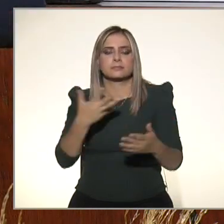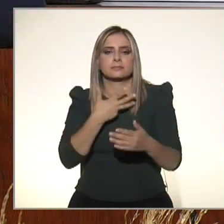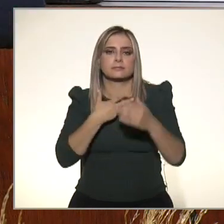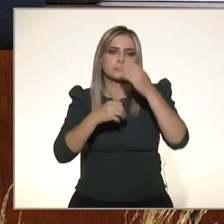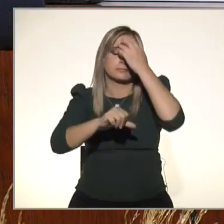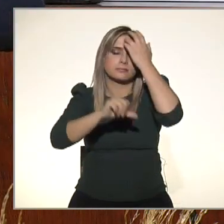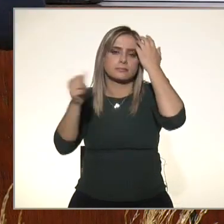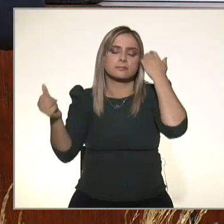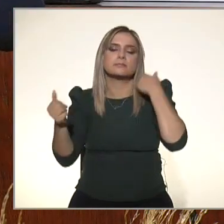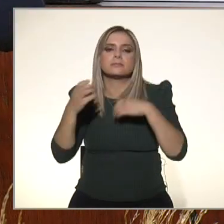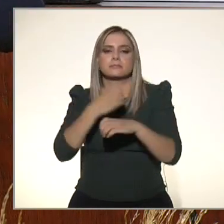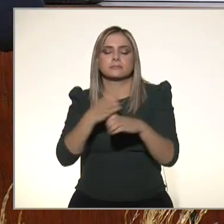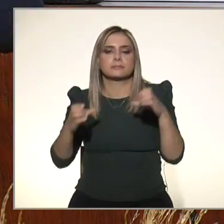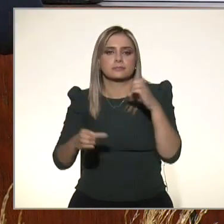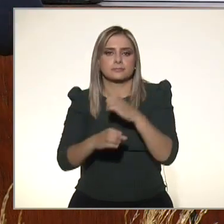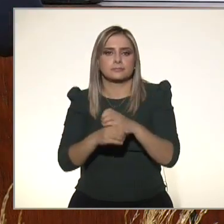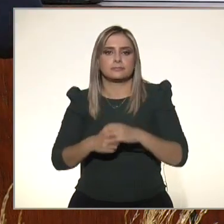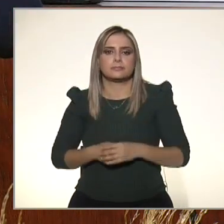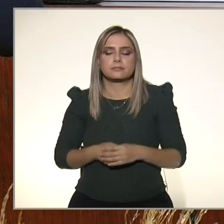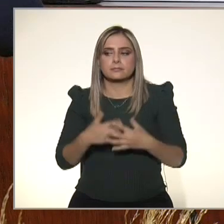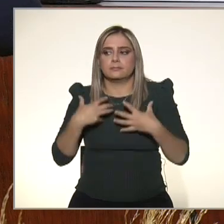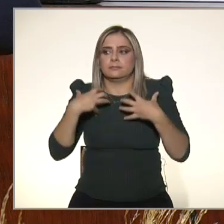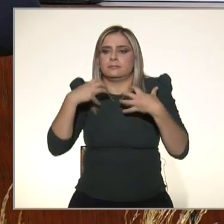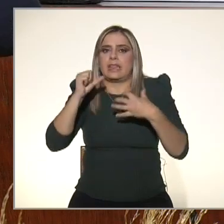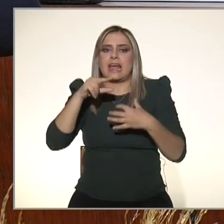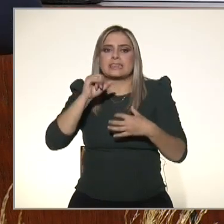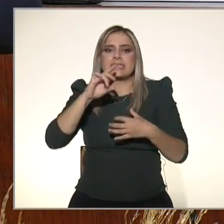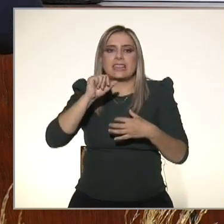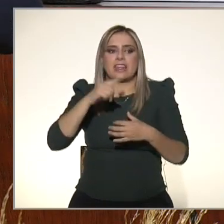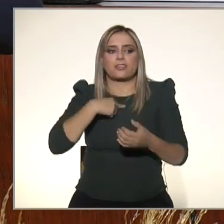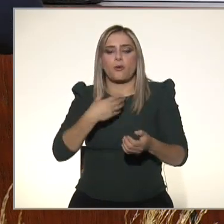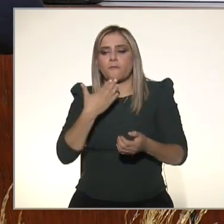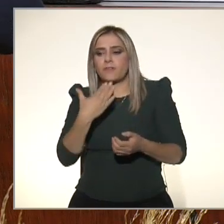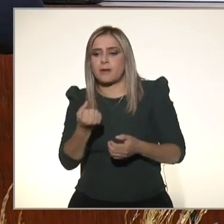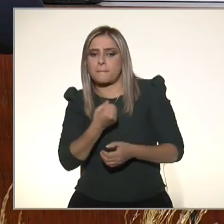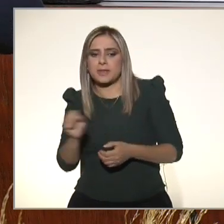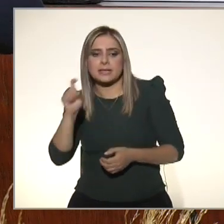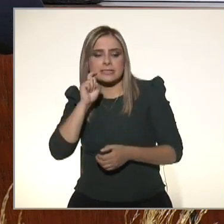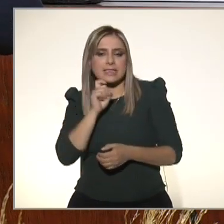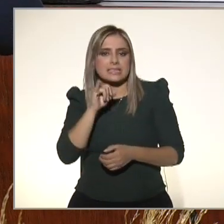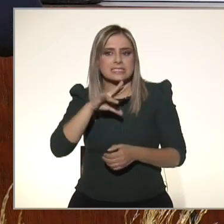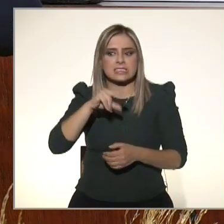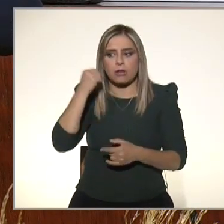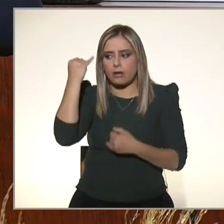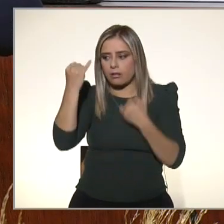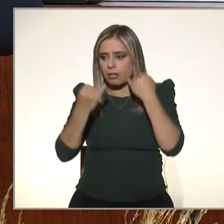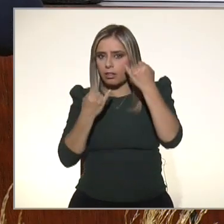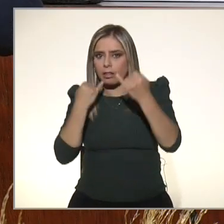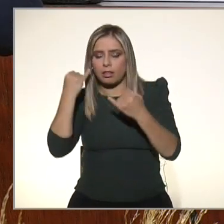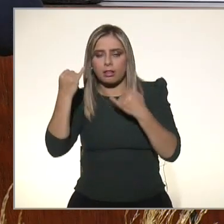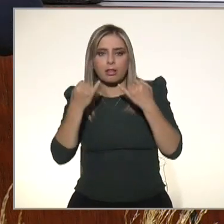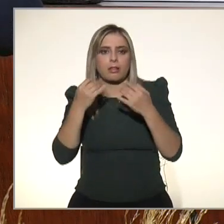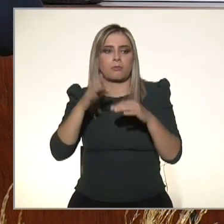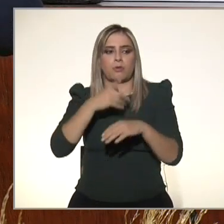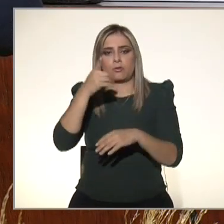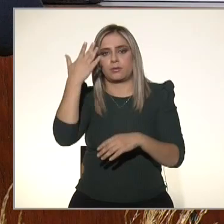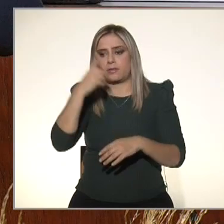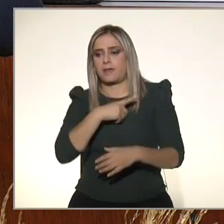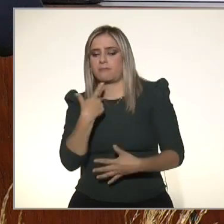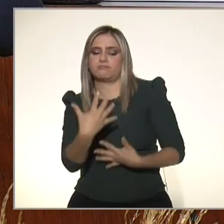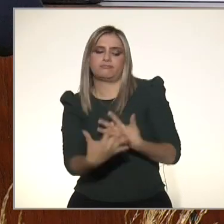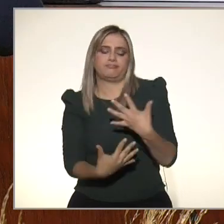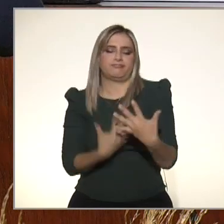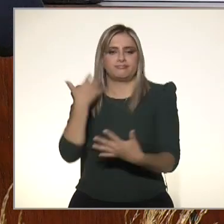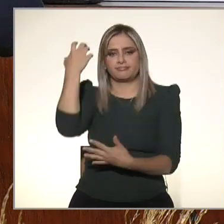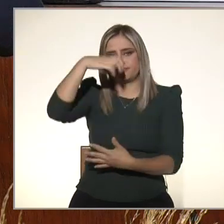creo que es muy importante. La ansiedad por desempeño sexual, que volvemos a preconceptos, que tienes que ser Juan